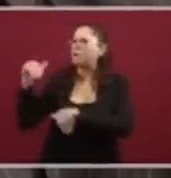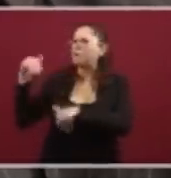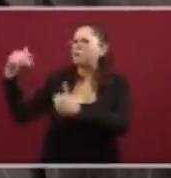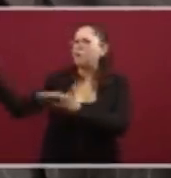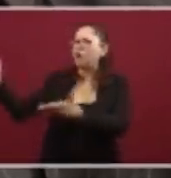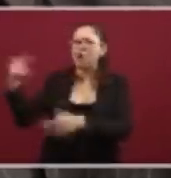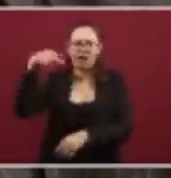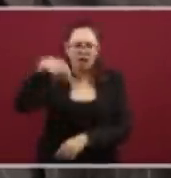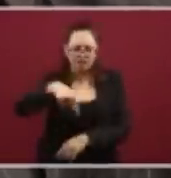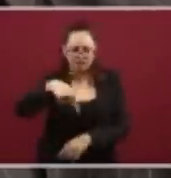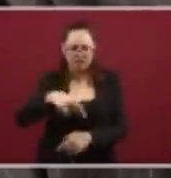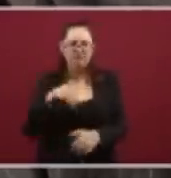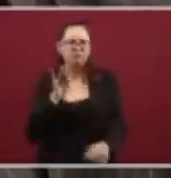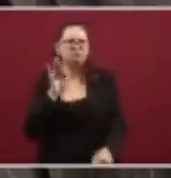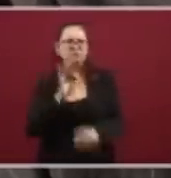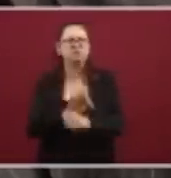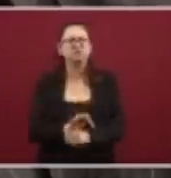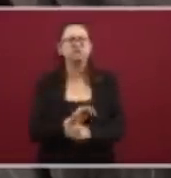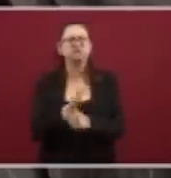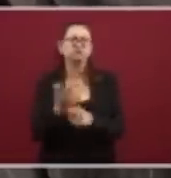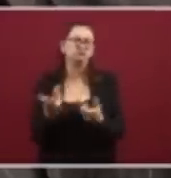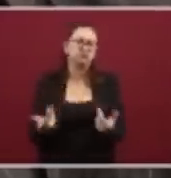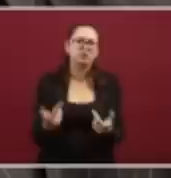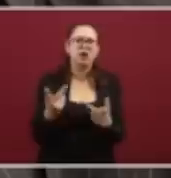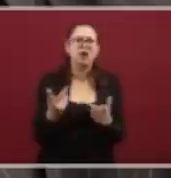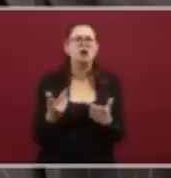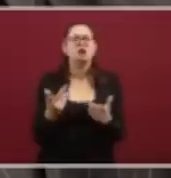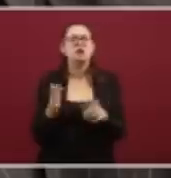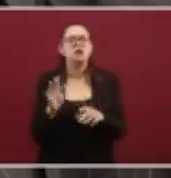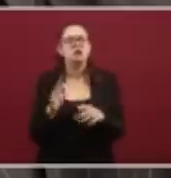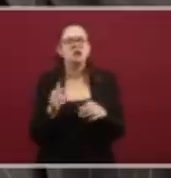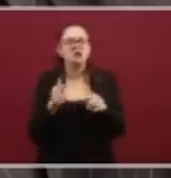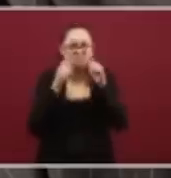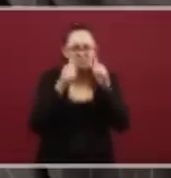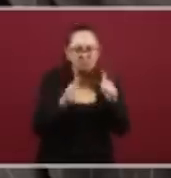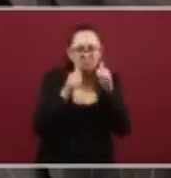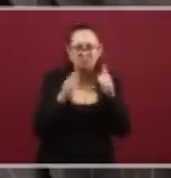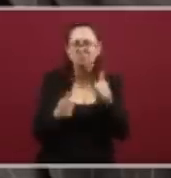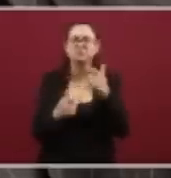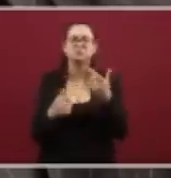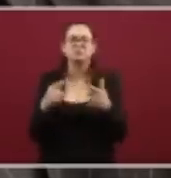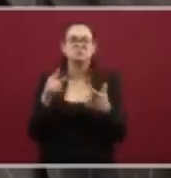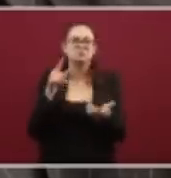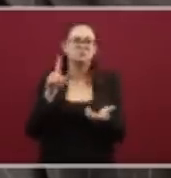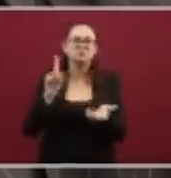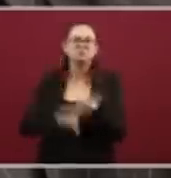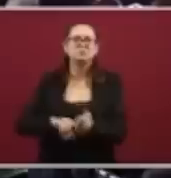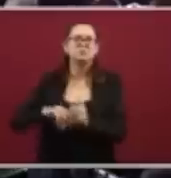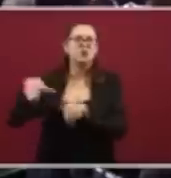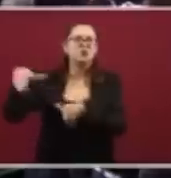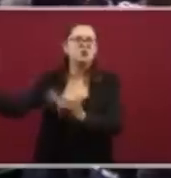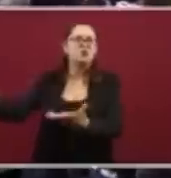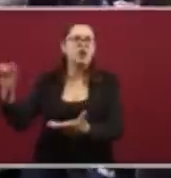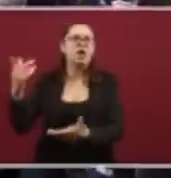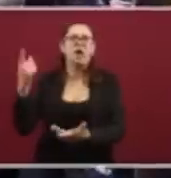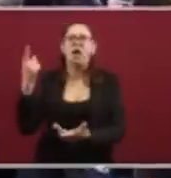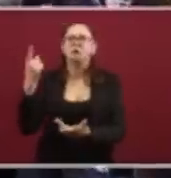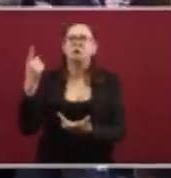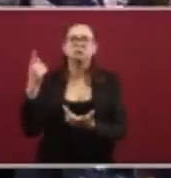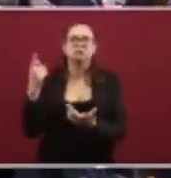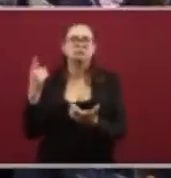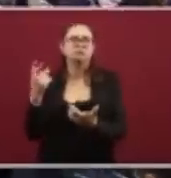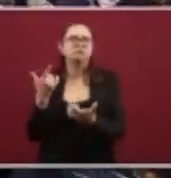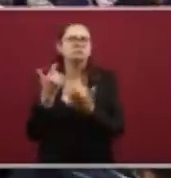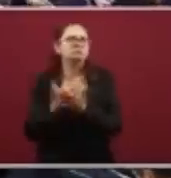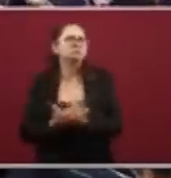y respaldar a los padres ellos están afuera gritando justicia y exigiendo justicia esa sería la segunda pregunta y